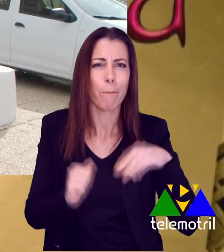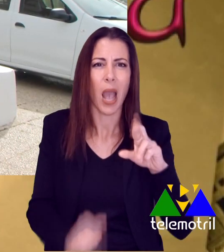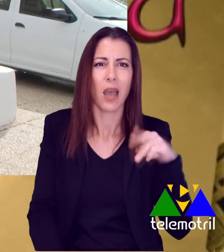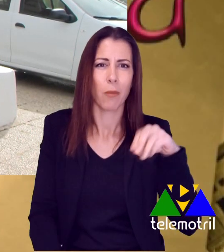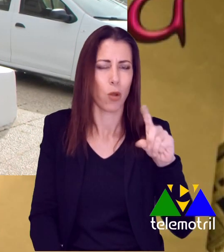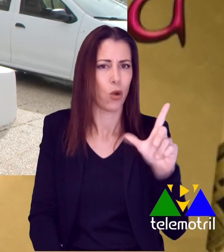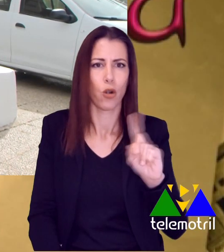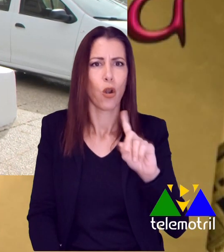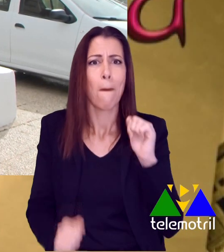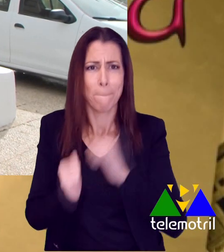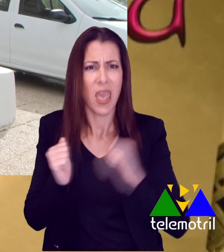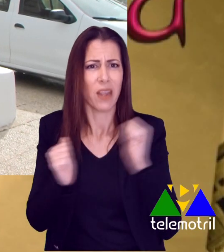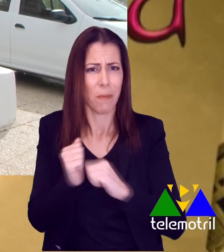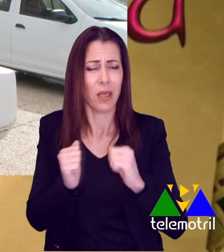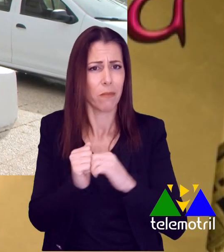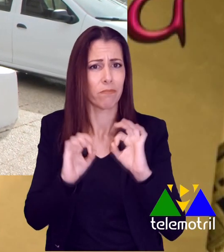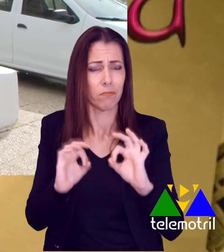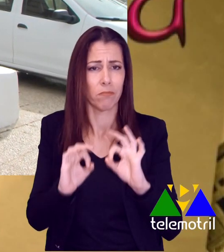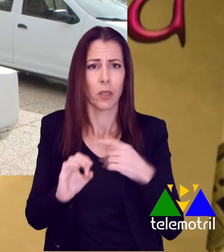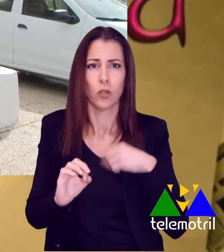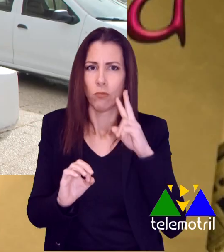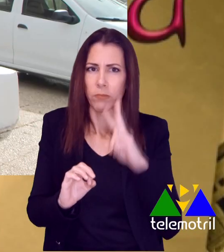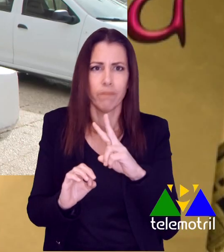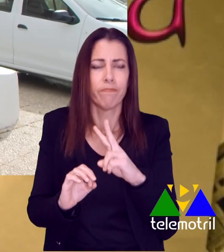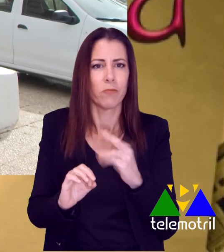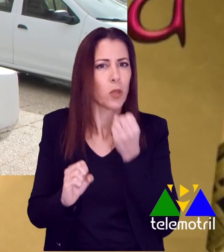piedra para darle consistencia al muro. Y está muy bien